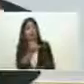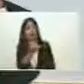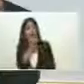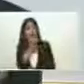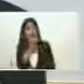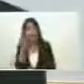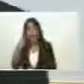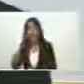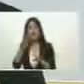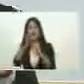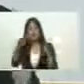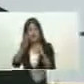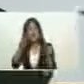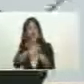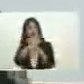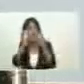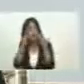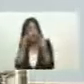cifras, ahí están los resultados.